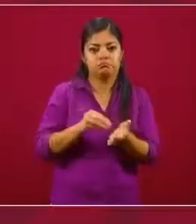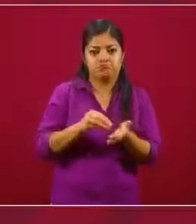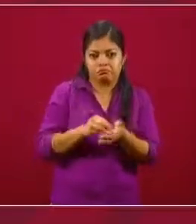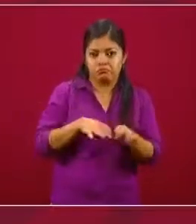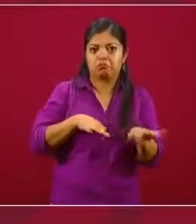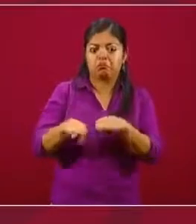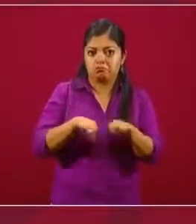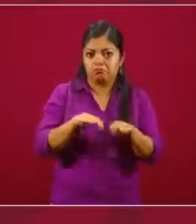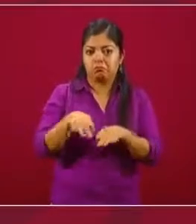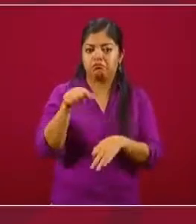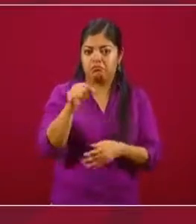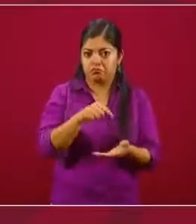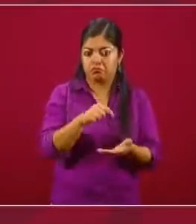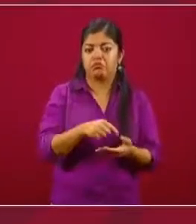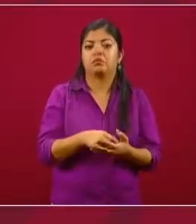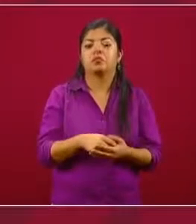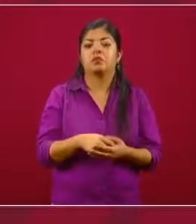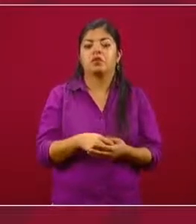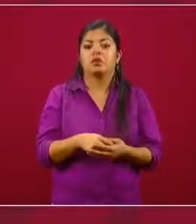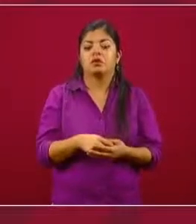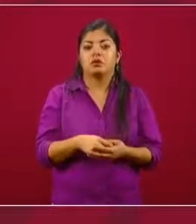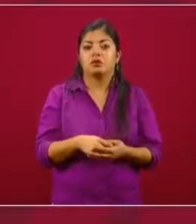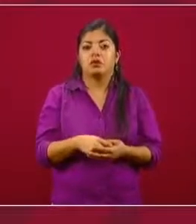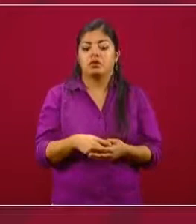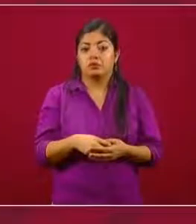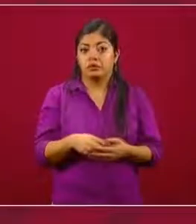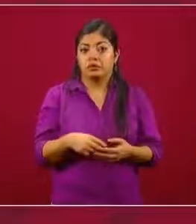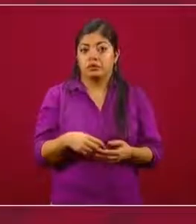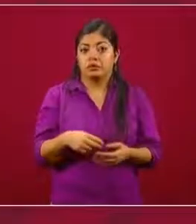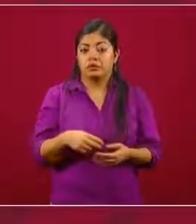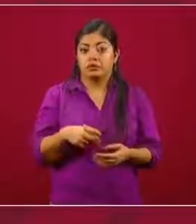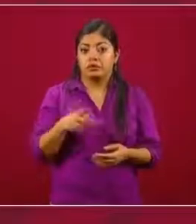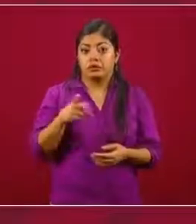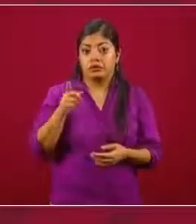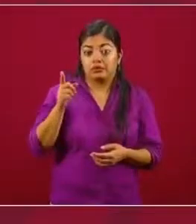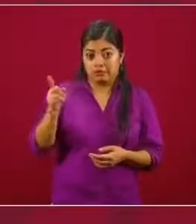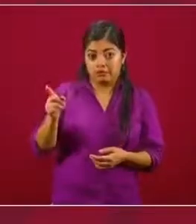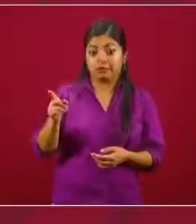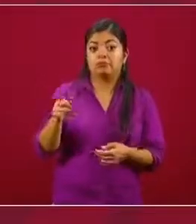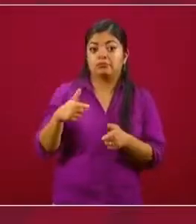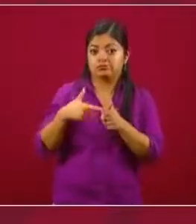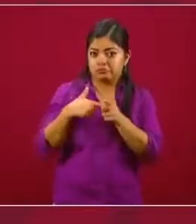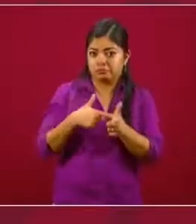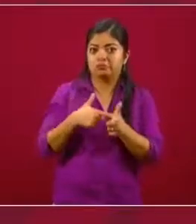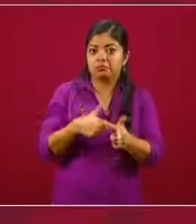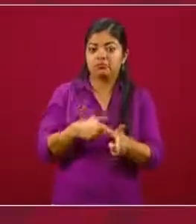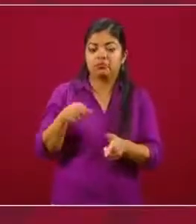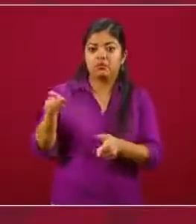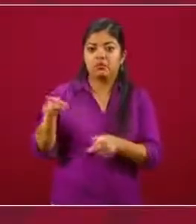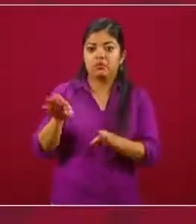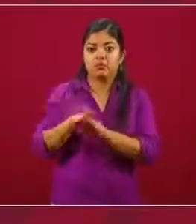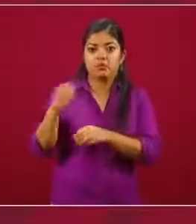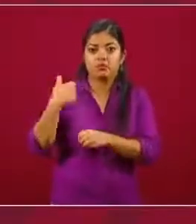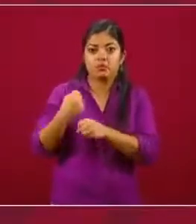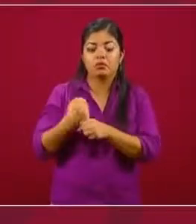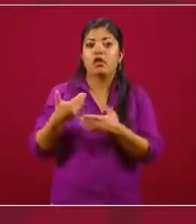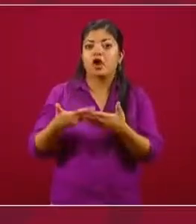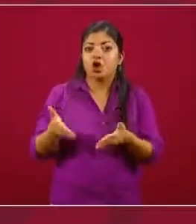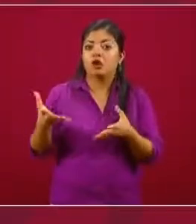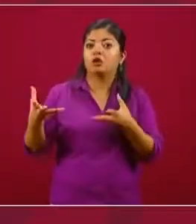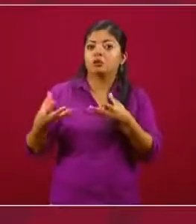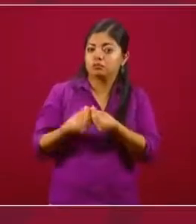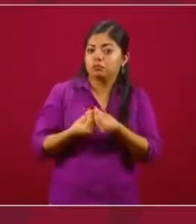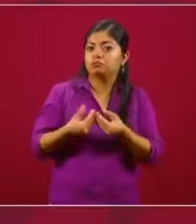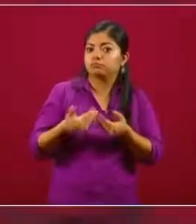este esfuerzo, y con él, en seguimiento al trabajo que él mismo hizo y que ahora sigue